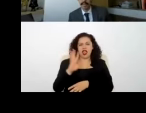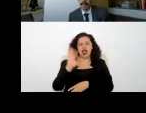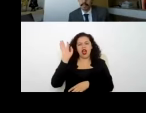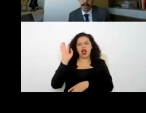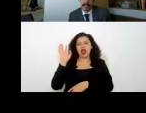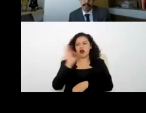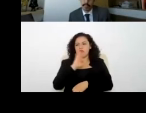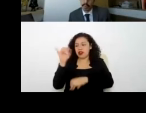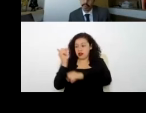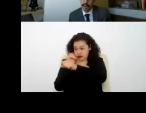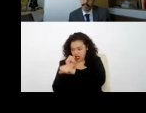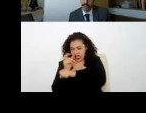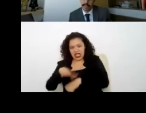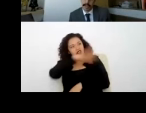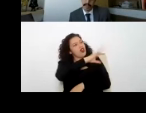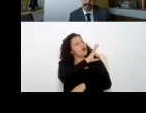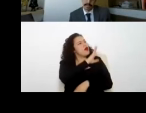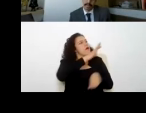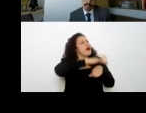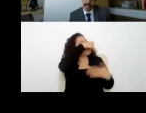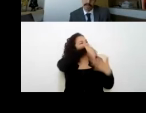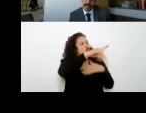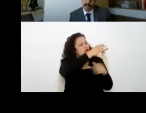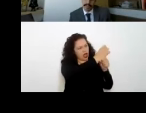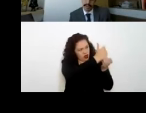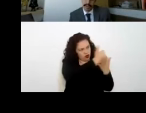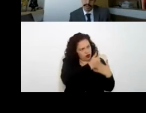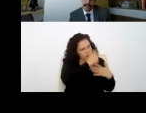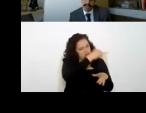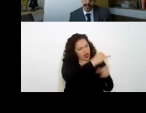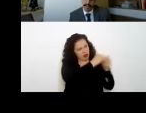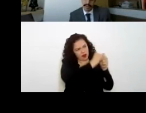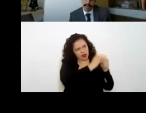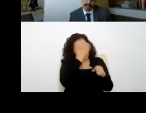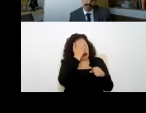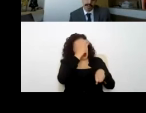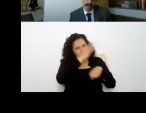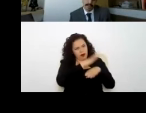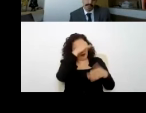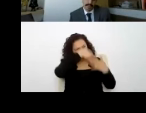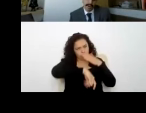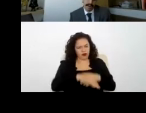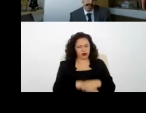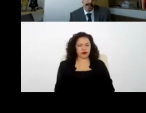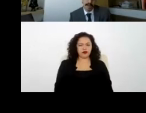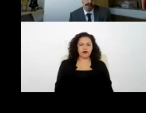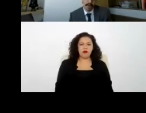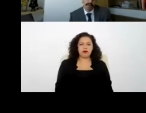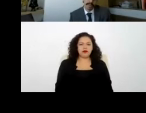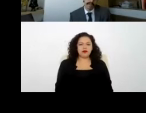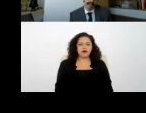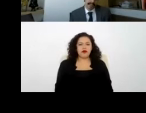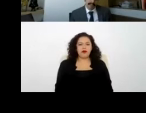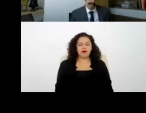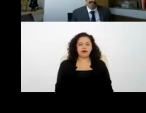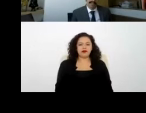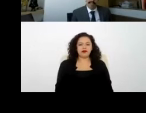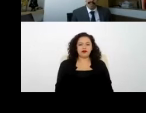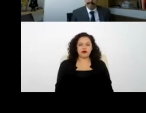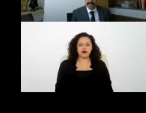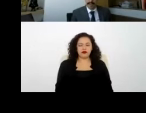Financiera para saber un poco más sobre ciertas operaciones que se consideran actividades vulnerables o sobre